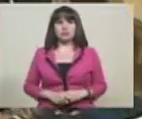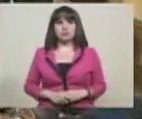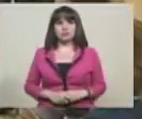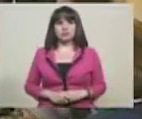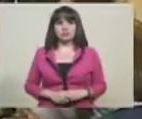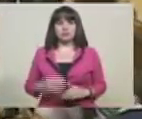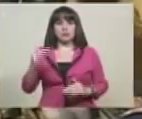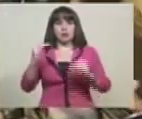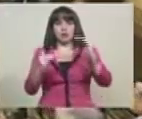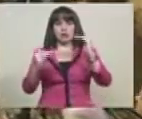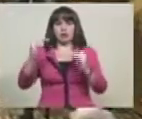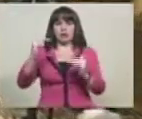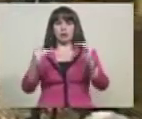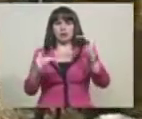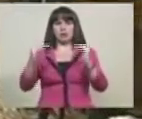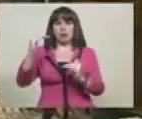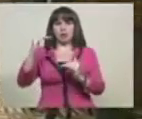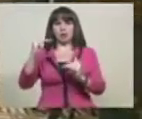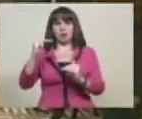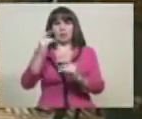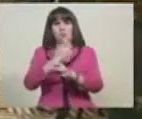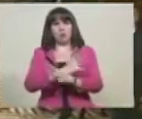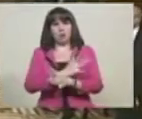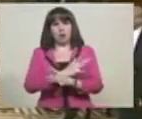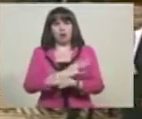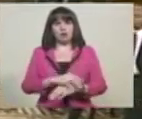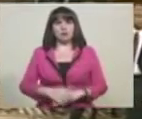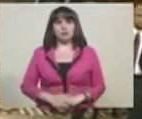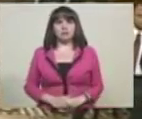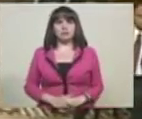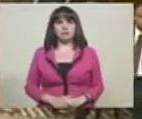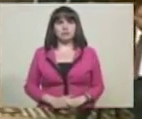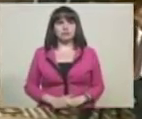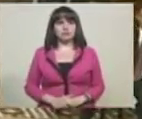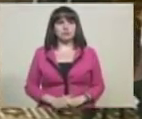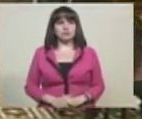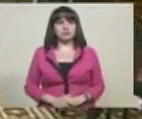juego equilibradas. Vamos a jugar con reglas de juego equilibradas.